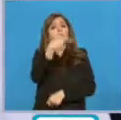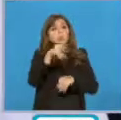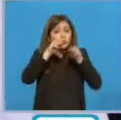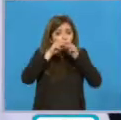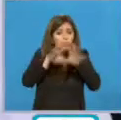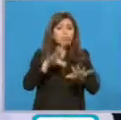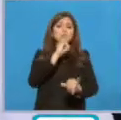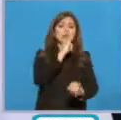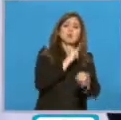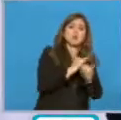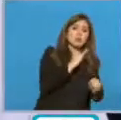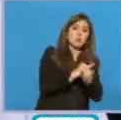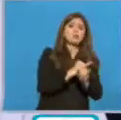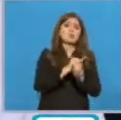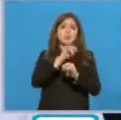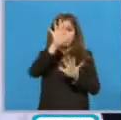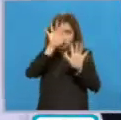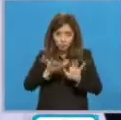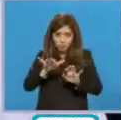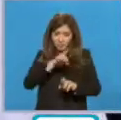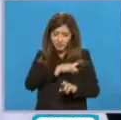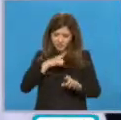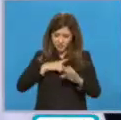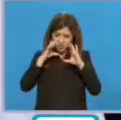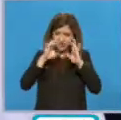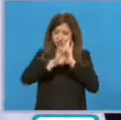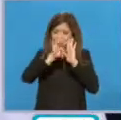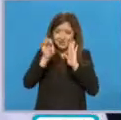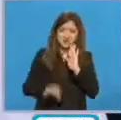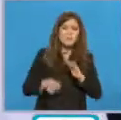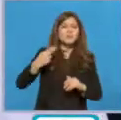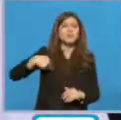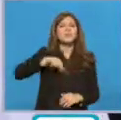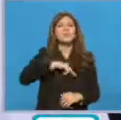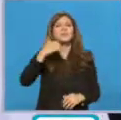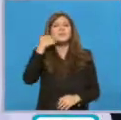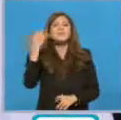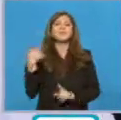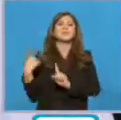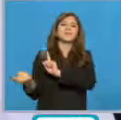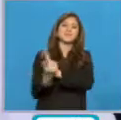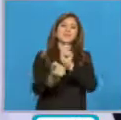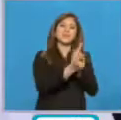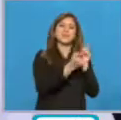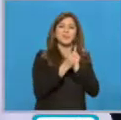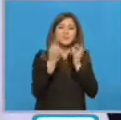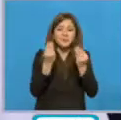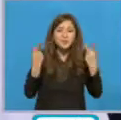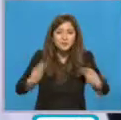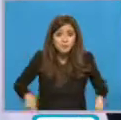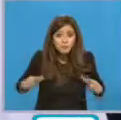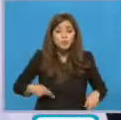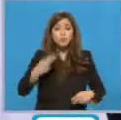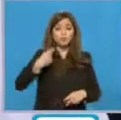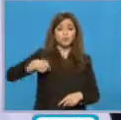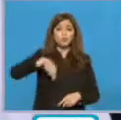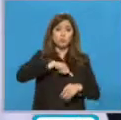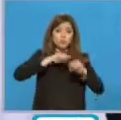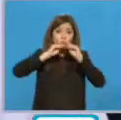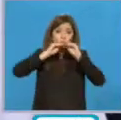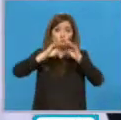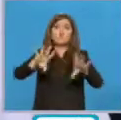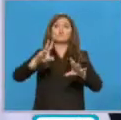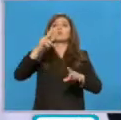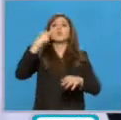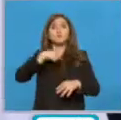redes sociales, ser muy cuidadosos. A veces, Pamela, por ejemplo, queremos interactuar con mucha gente y estamos por ahí dando todos nuestros datos personales,